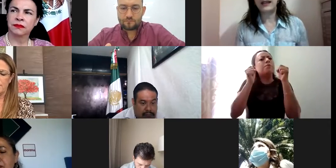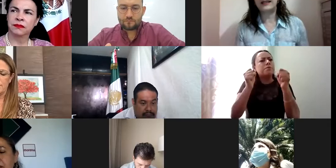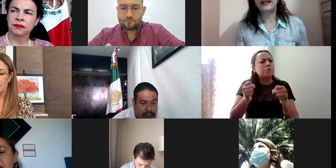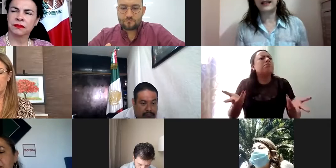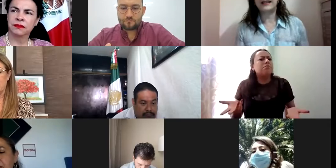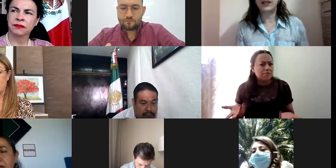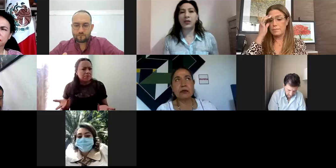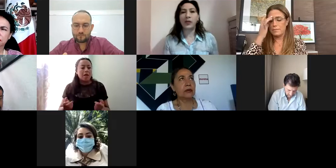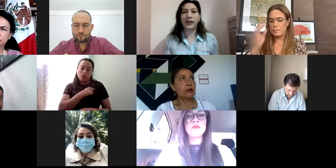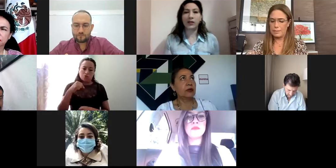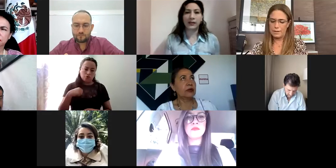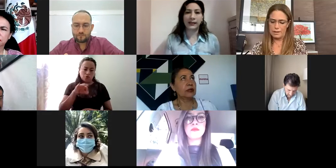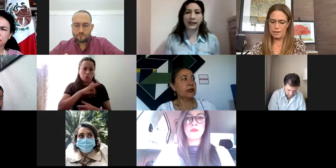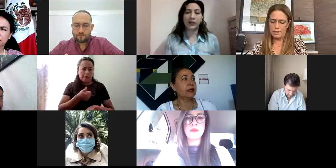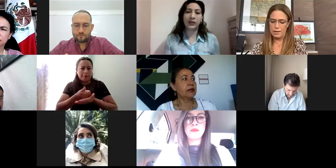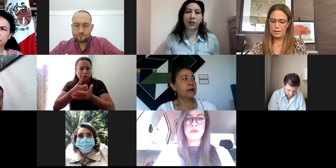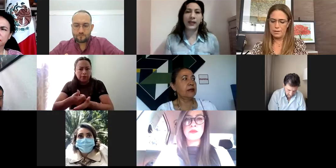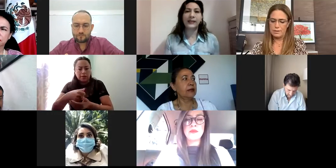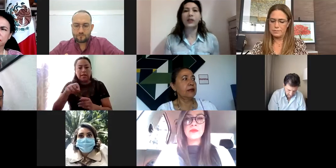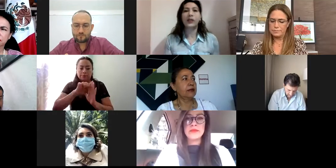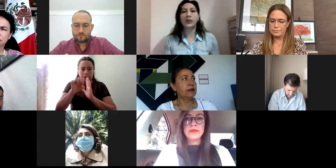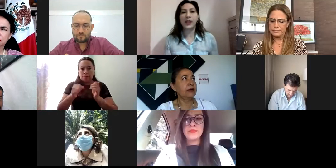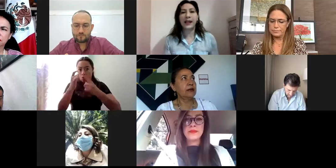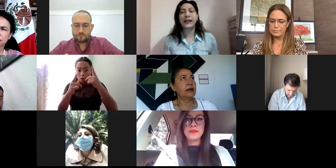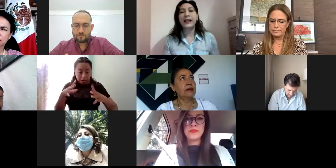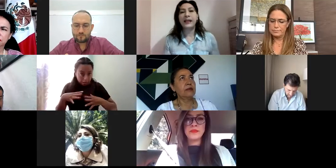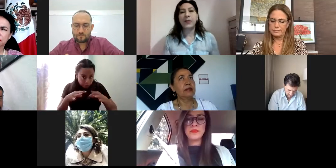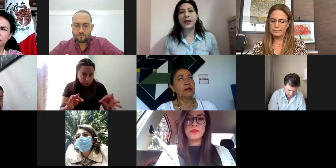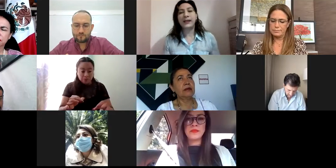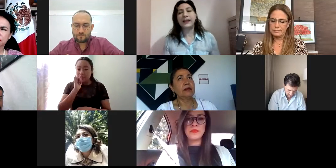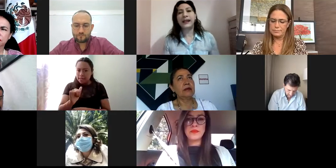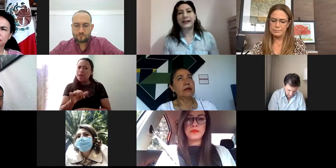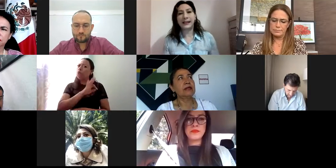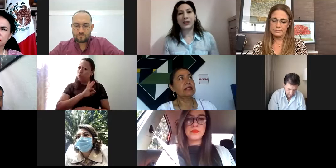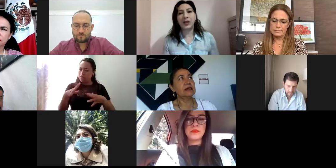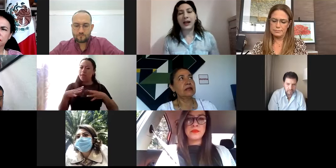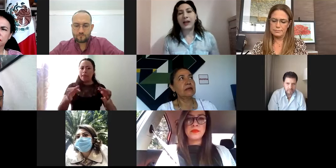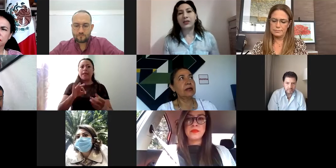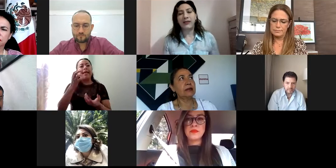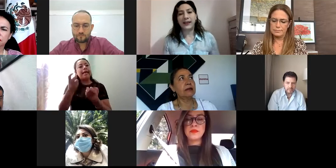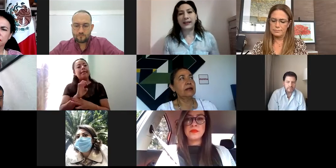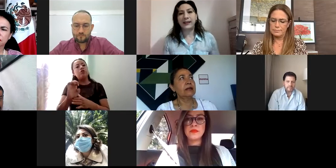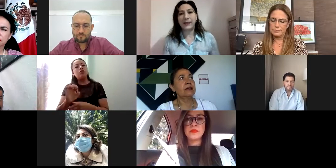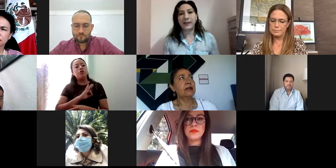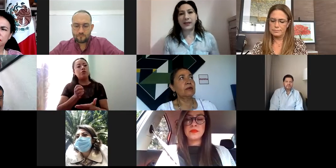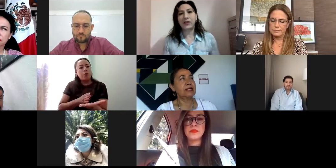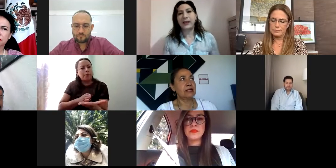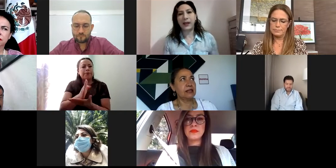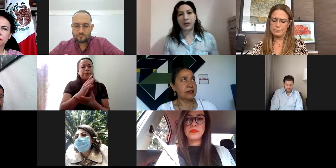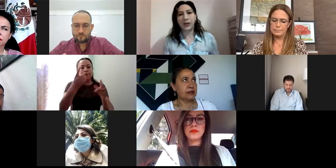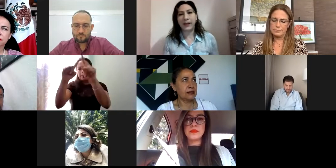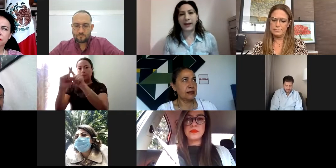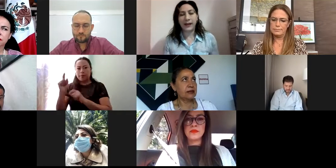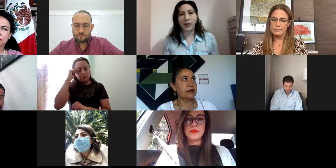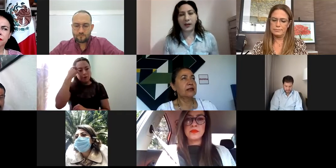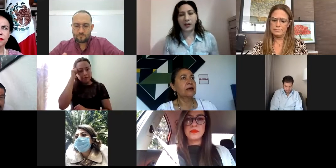ayudarlas a que las que no estuvieran constituidas se constituyeran y pudieran tener acceso a los diferentes servicios que